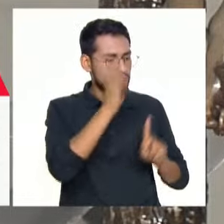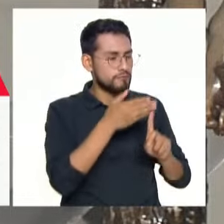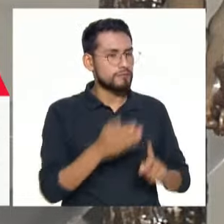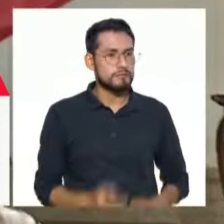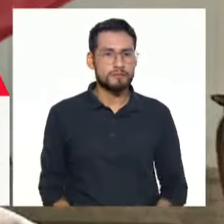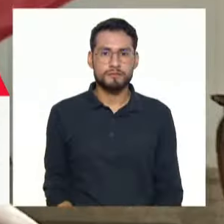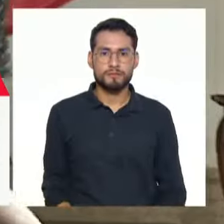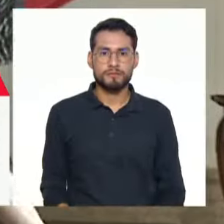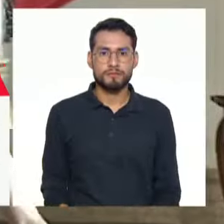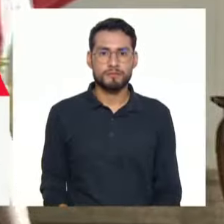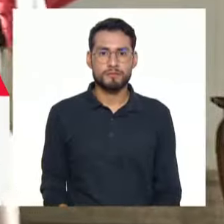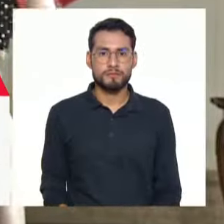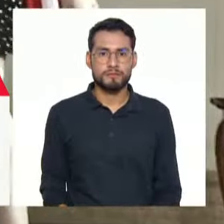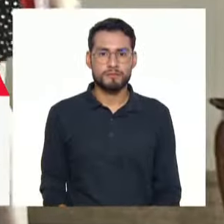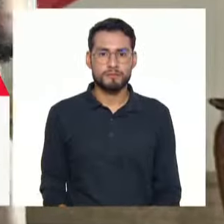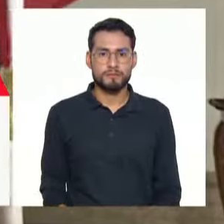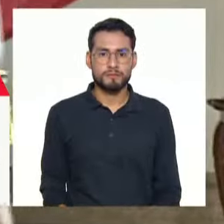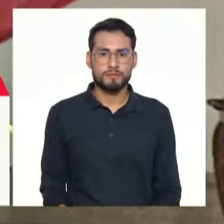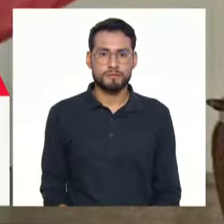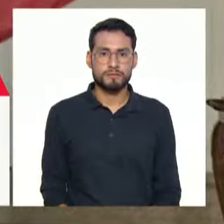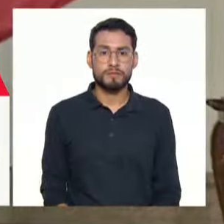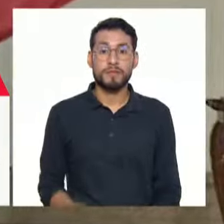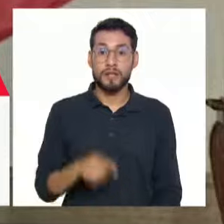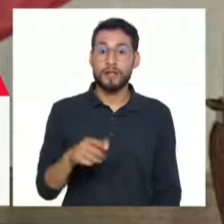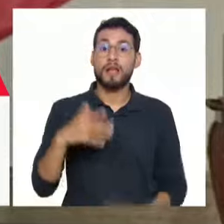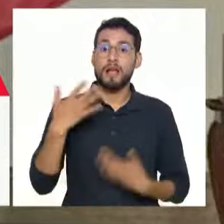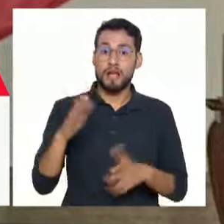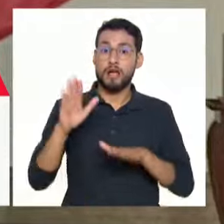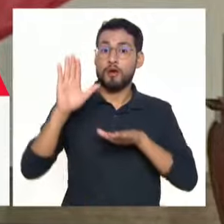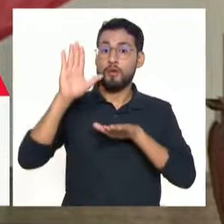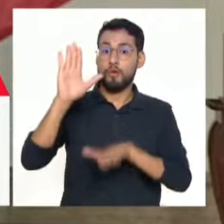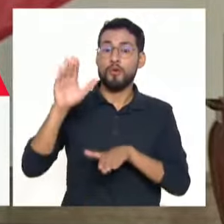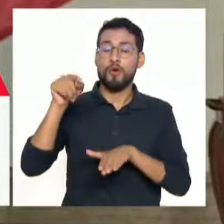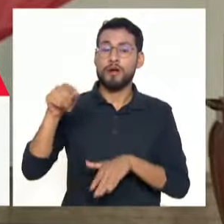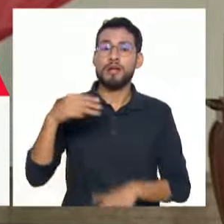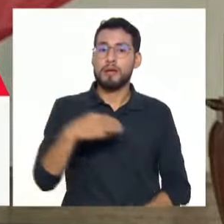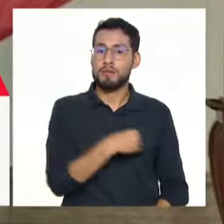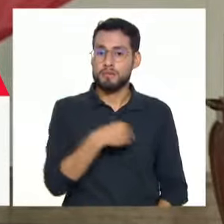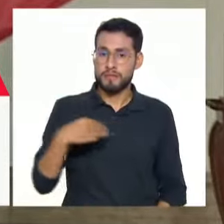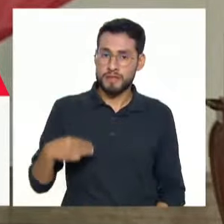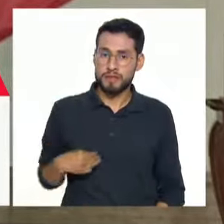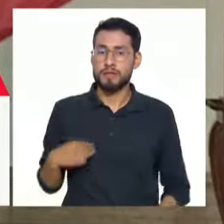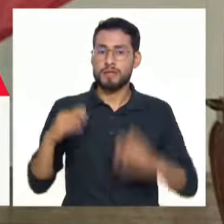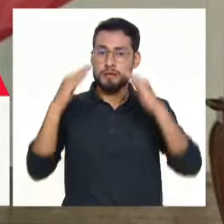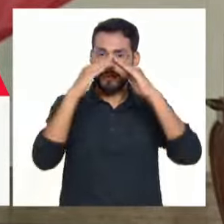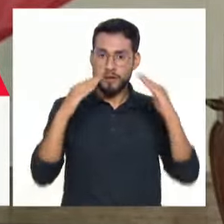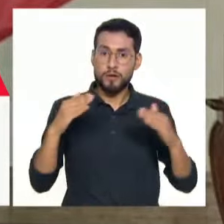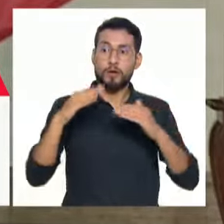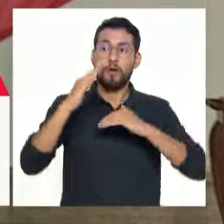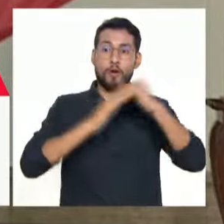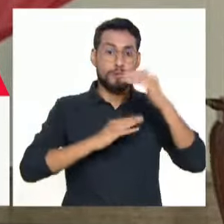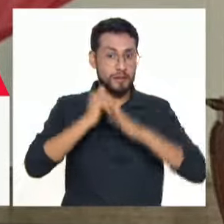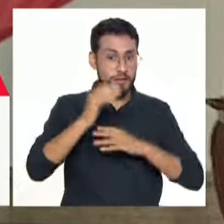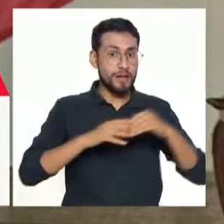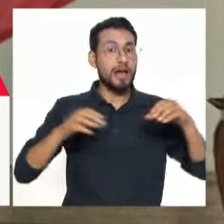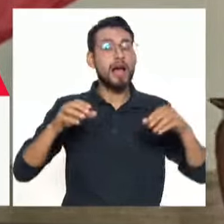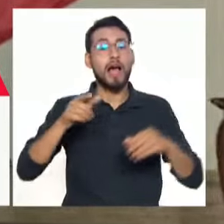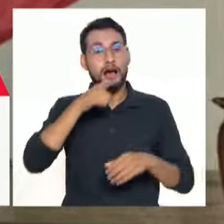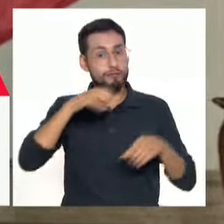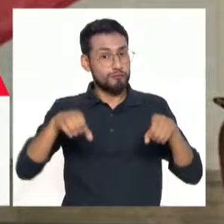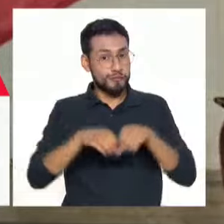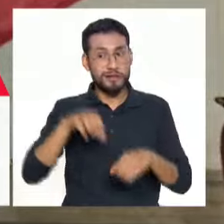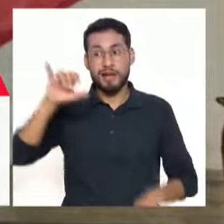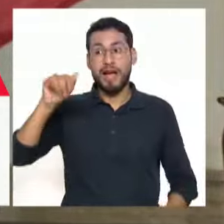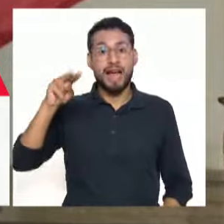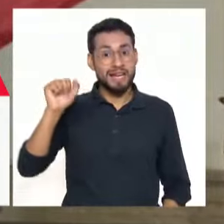demanden. Y de esta manera juramenta la ministra de Vivienda, Construcción y Saneamiento,